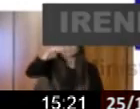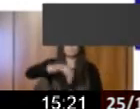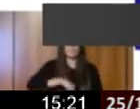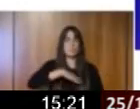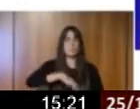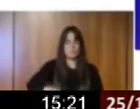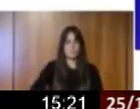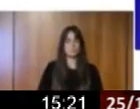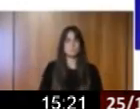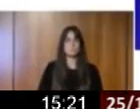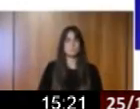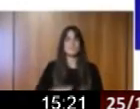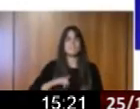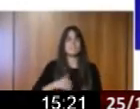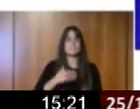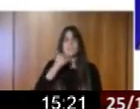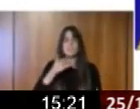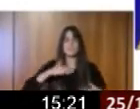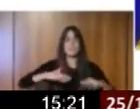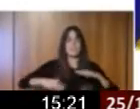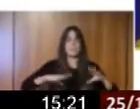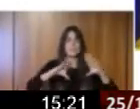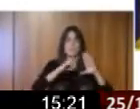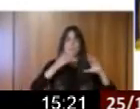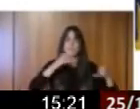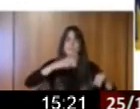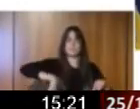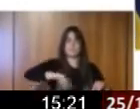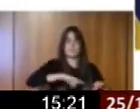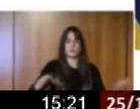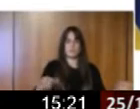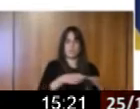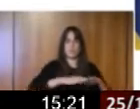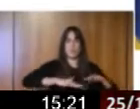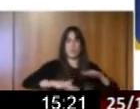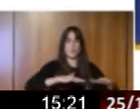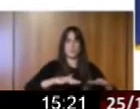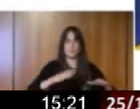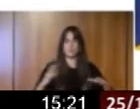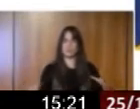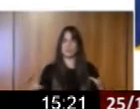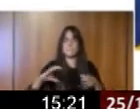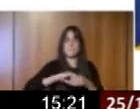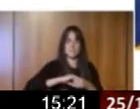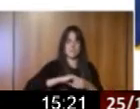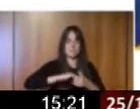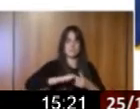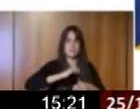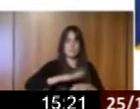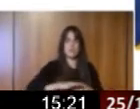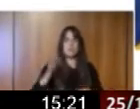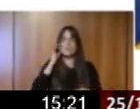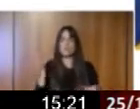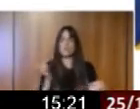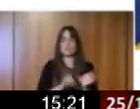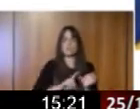mujeres. Existe gracias al movimiento feminista y es una mano que suma a las manos de millones de mujeres en